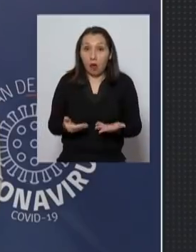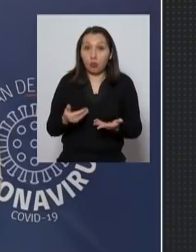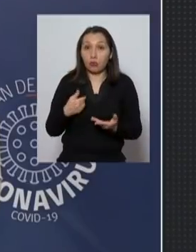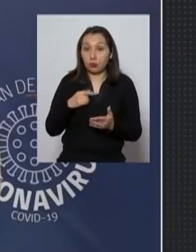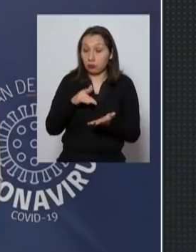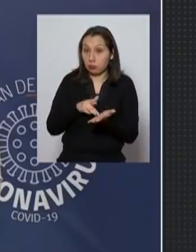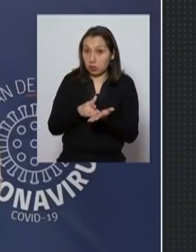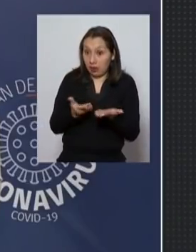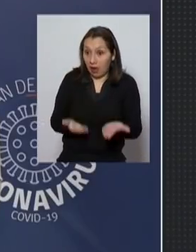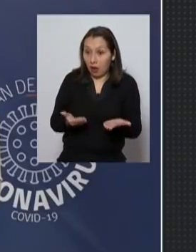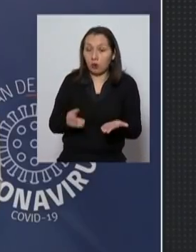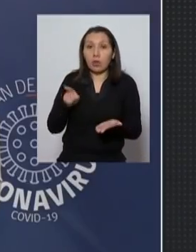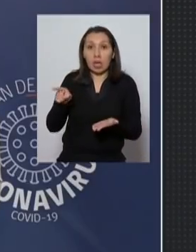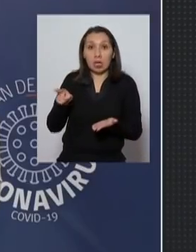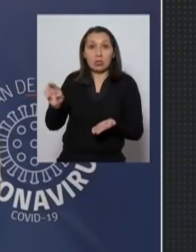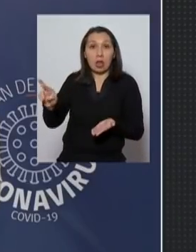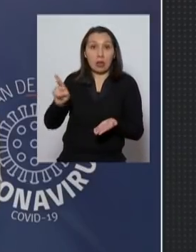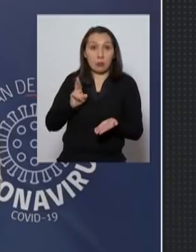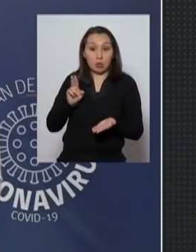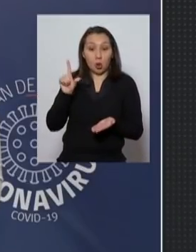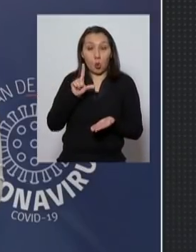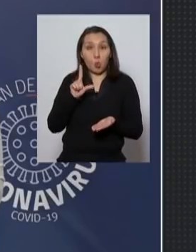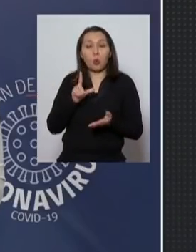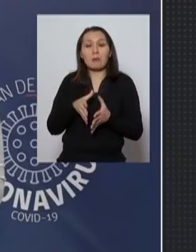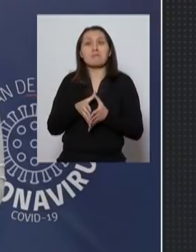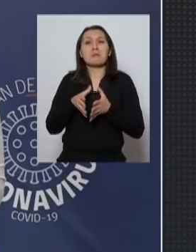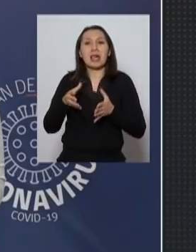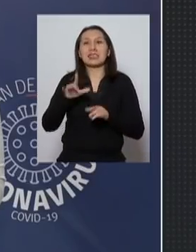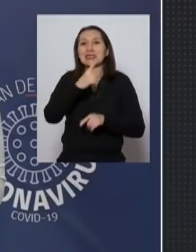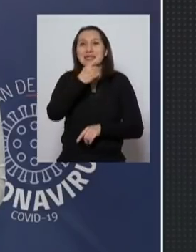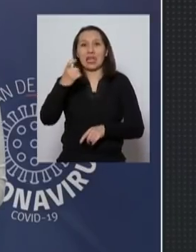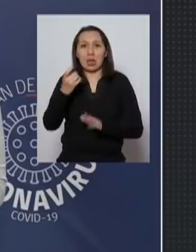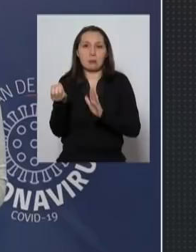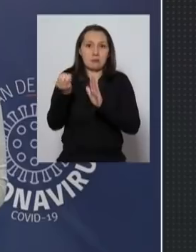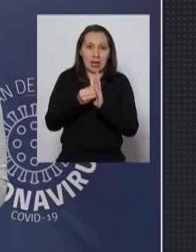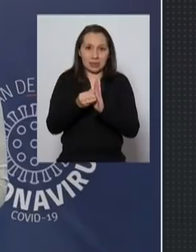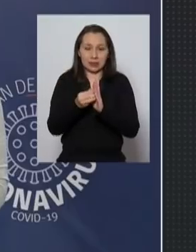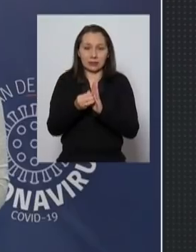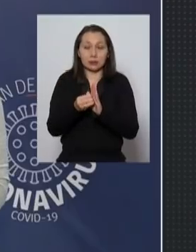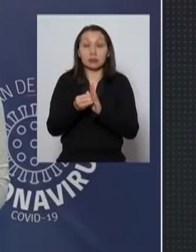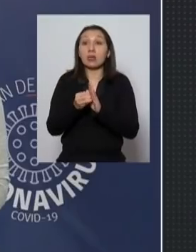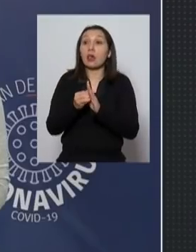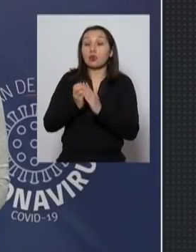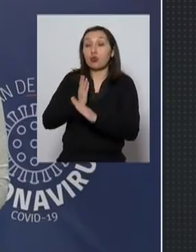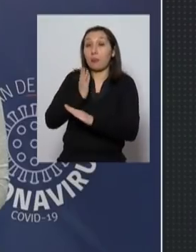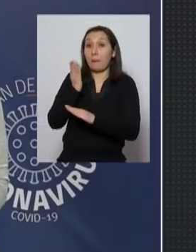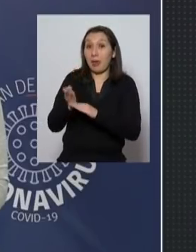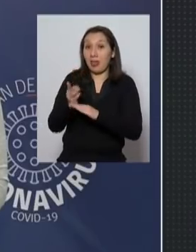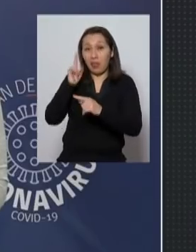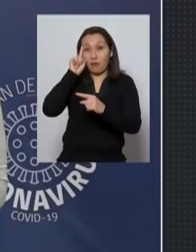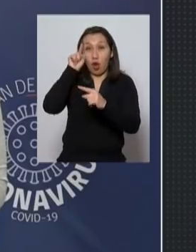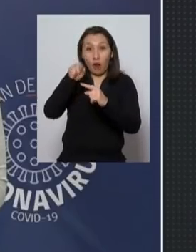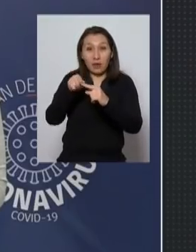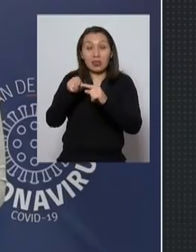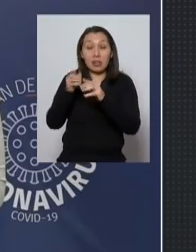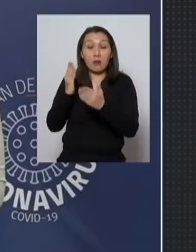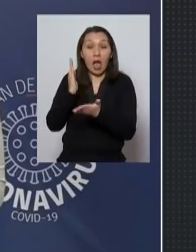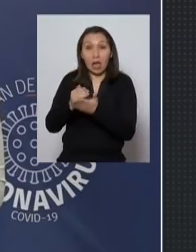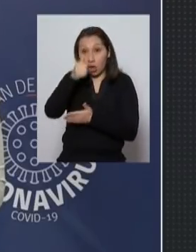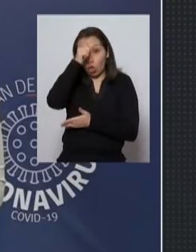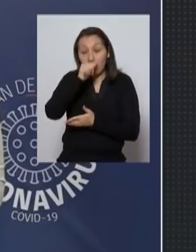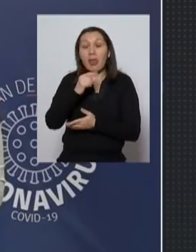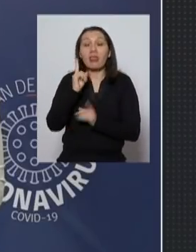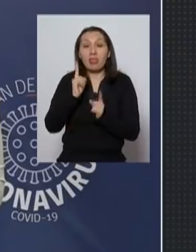acabo de mencionar, ellos ya, desde el día lunes, han aumentado en 100 camas. Y la meta que les habíamos instruido al día domingo es